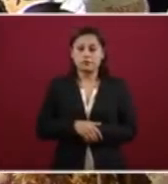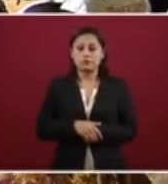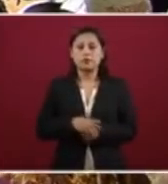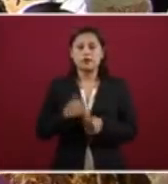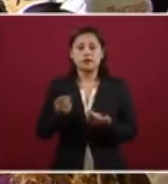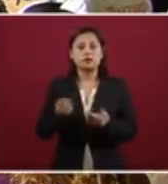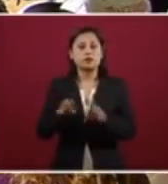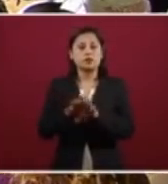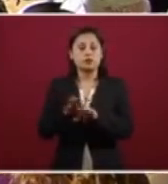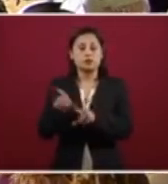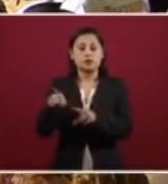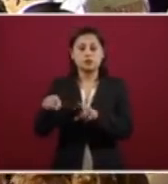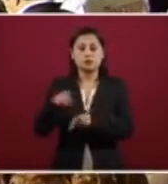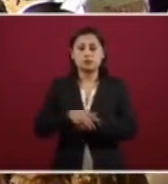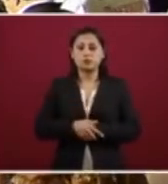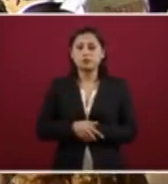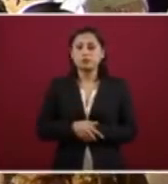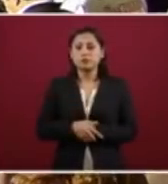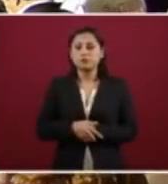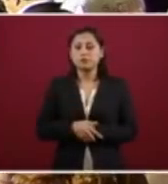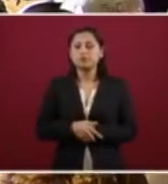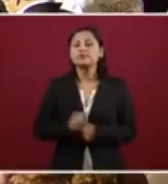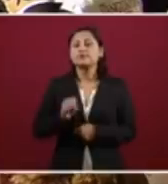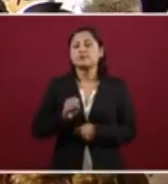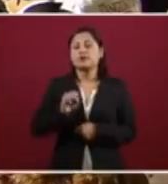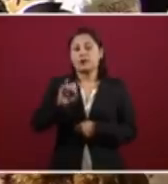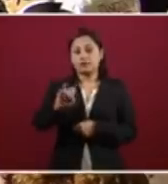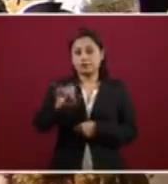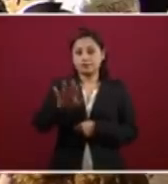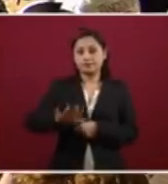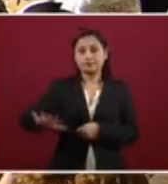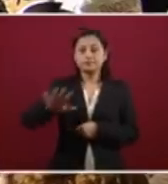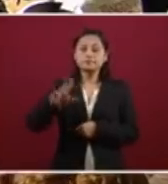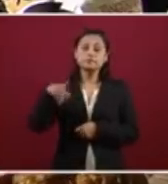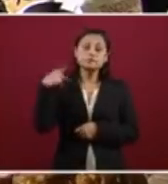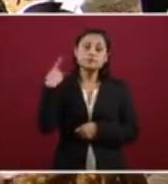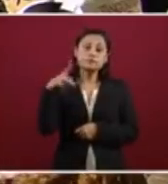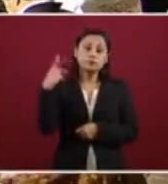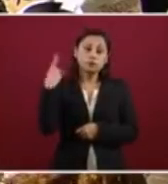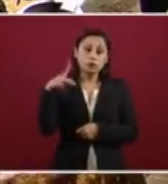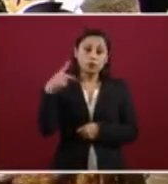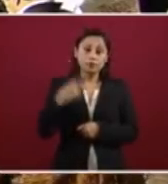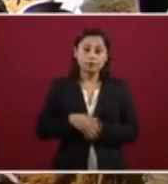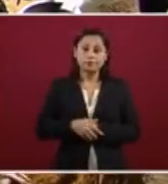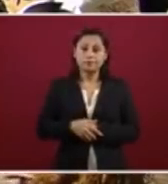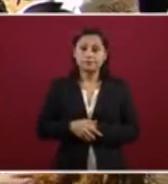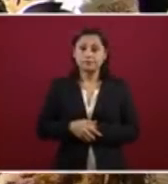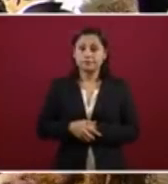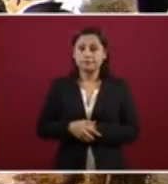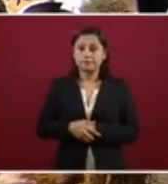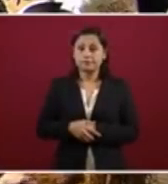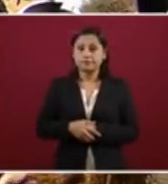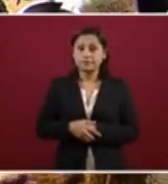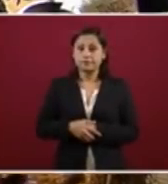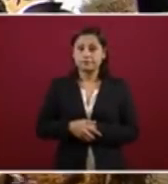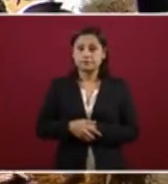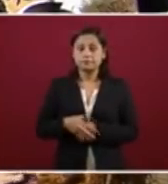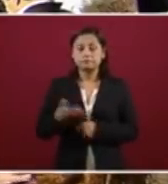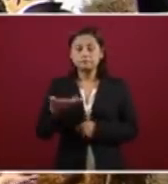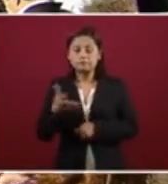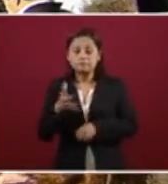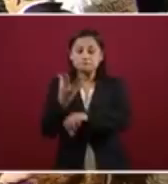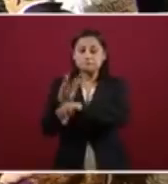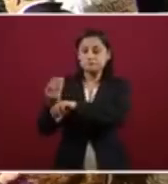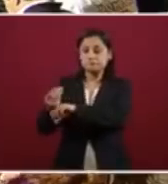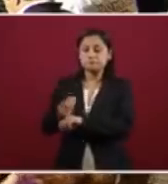Sí. Sí, en el caso de Puebla, el avance es de aproximadamente el